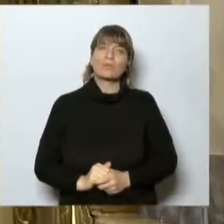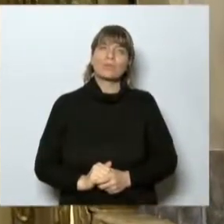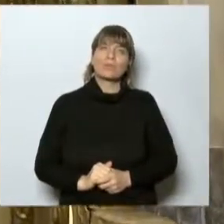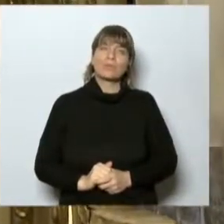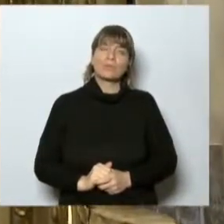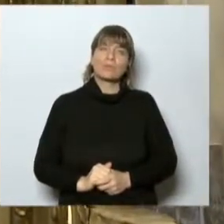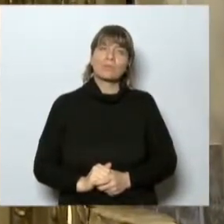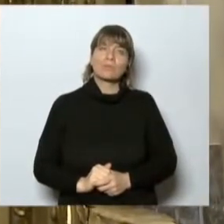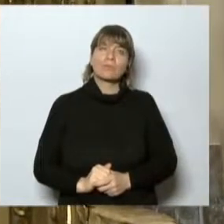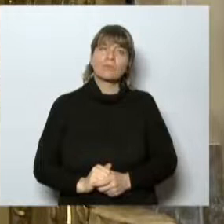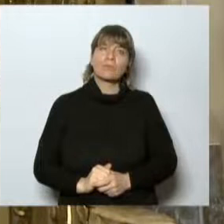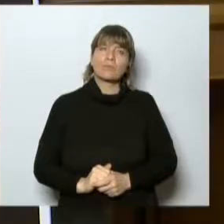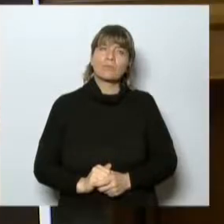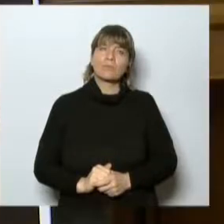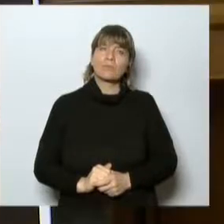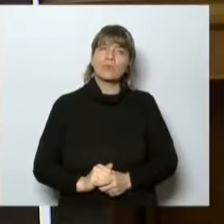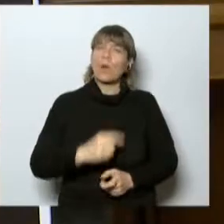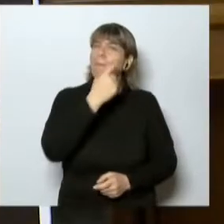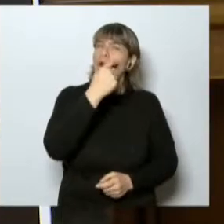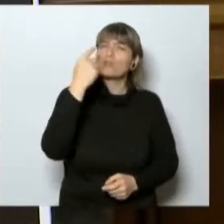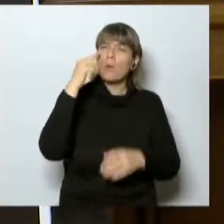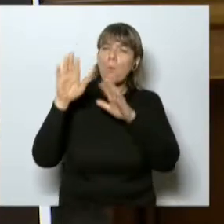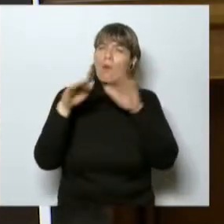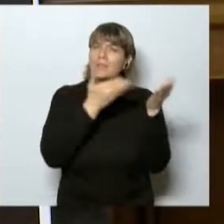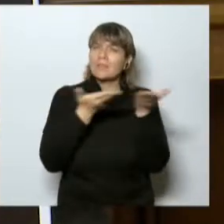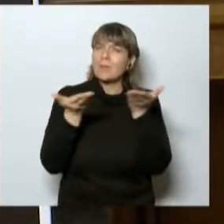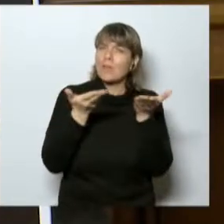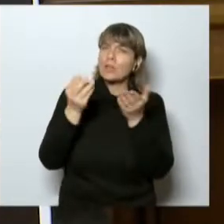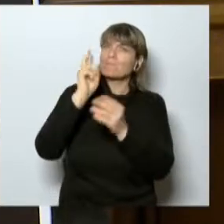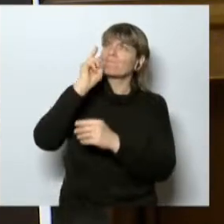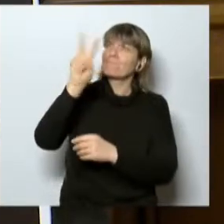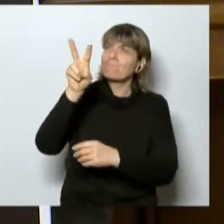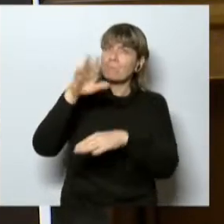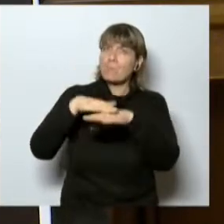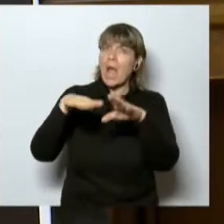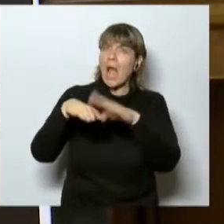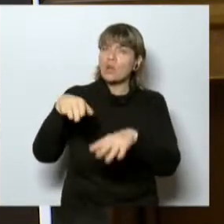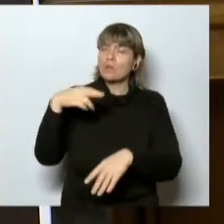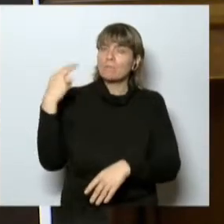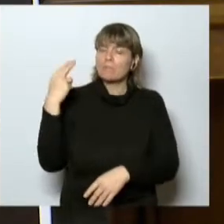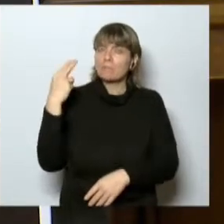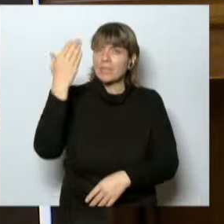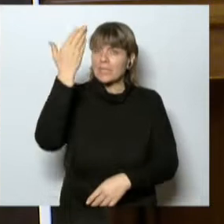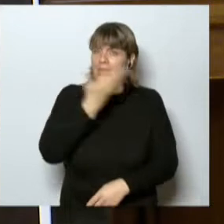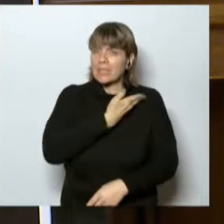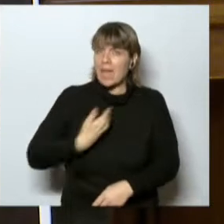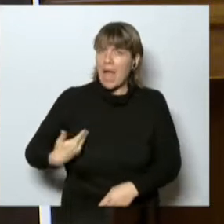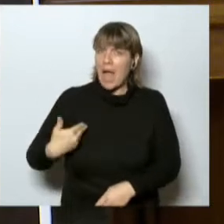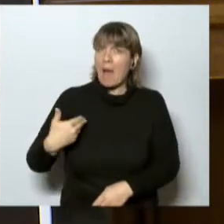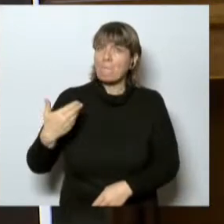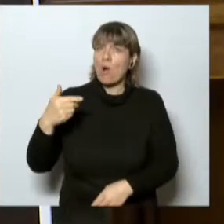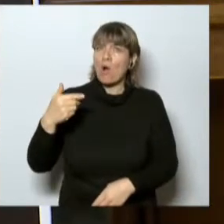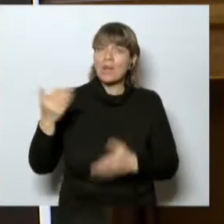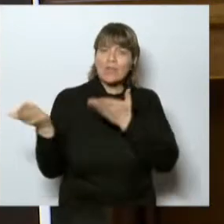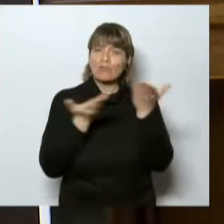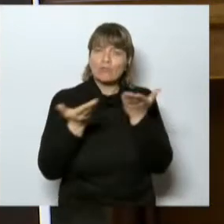nosotros. Como los ojos de los servidores están fijos en las manos de su Señor y los ojos de la